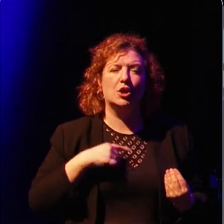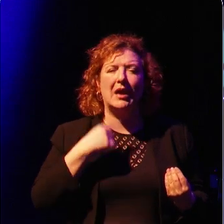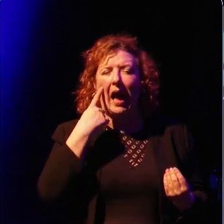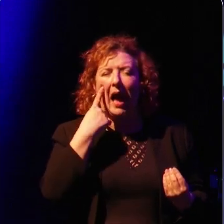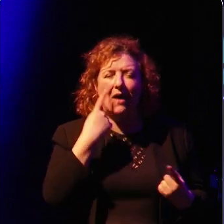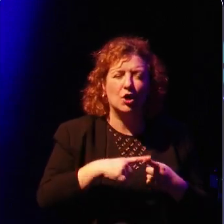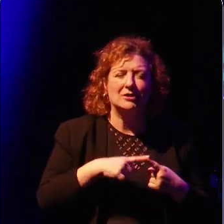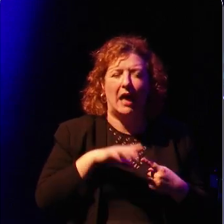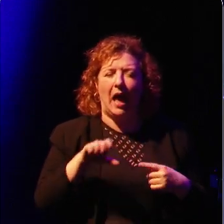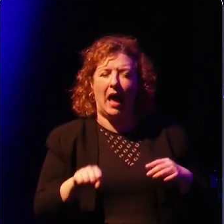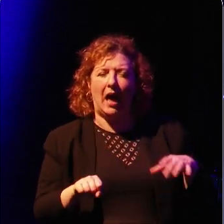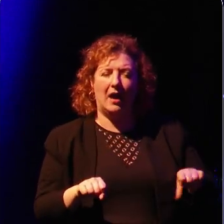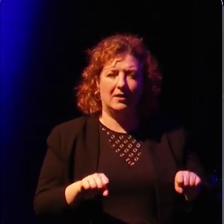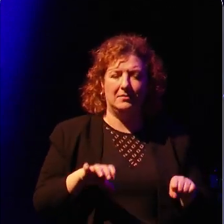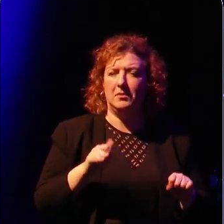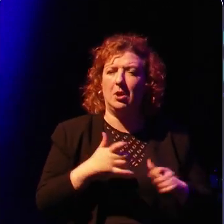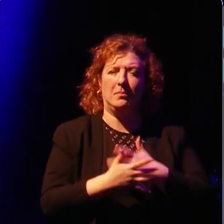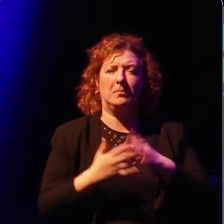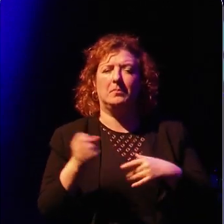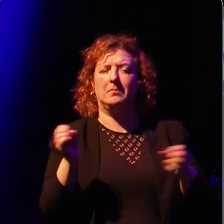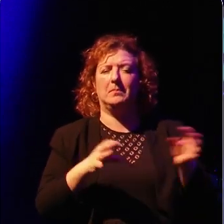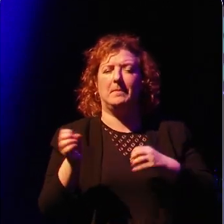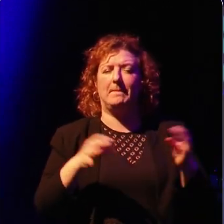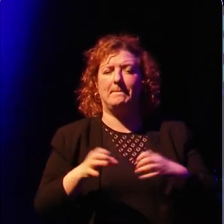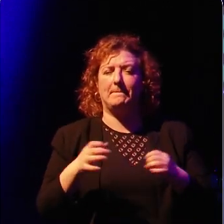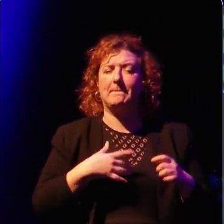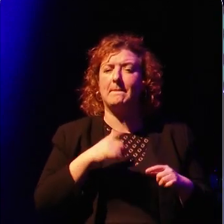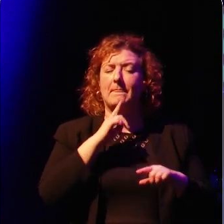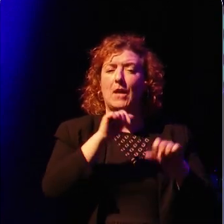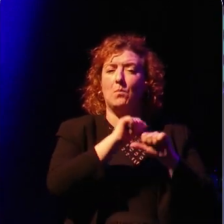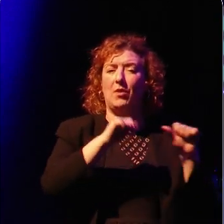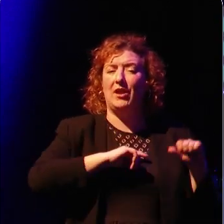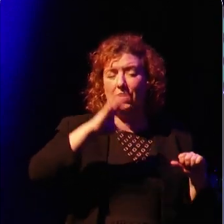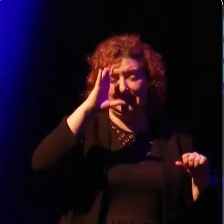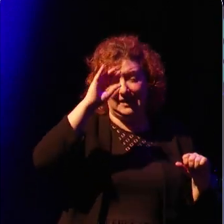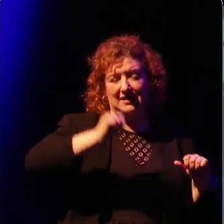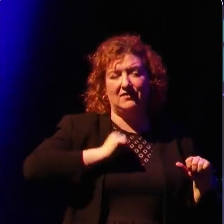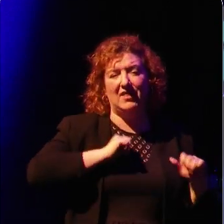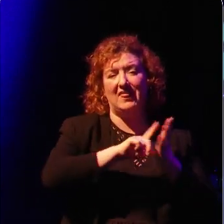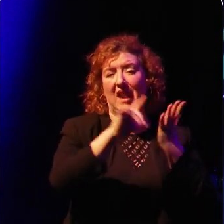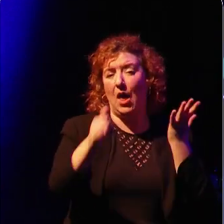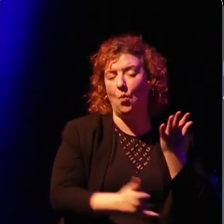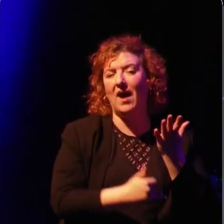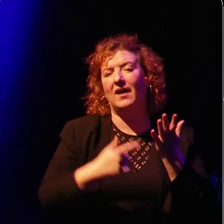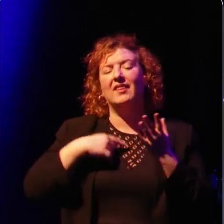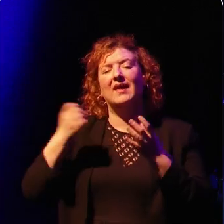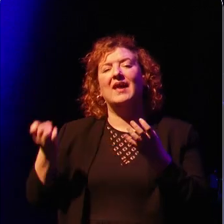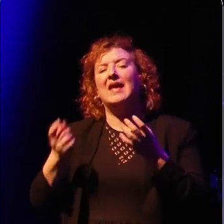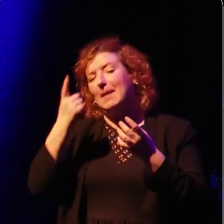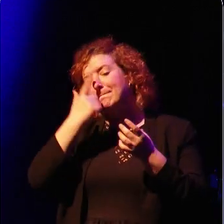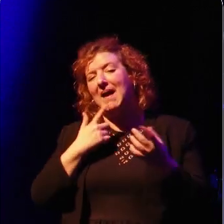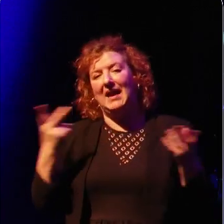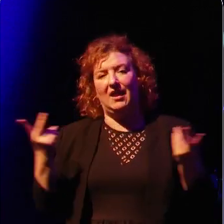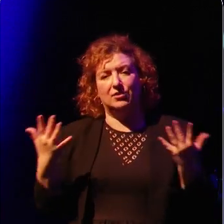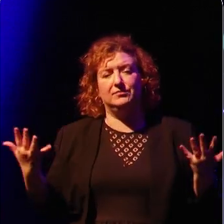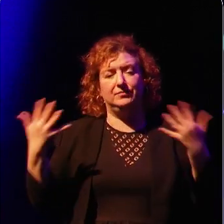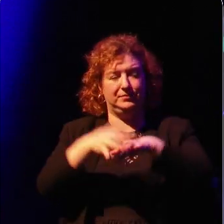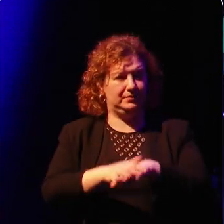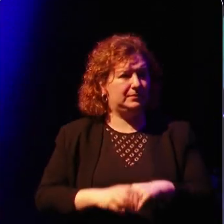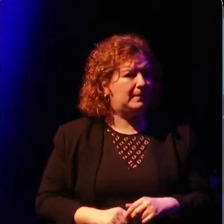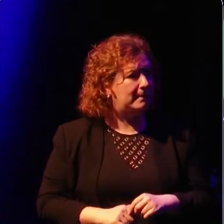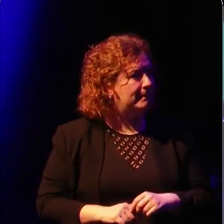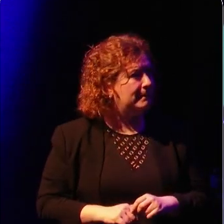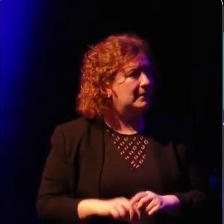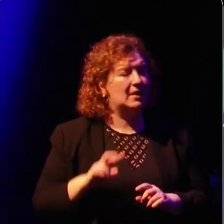averiguar algunas cosas. Pero bueno, esto ya es una combinación entre modelos de inteligencia artificial de lenguaje y de generación de imágenes. Tengo otro